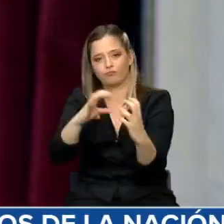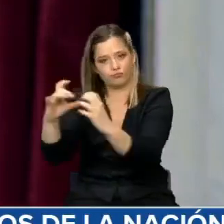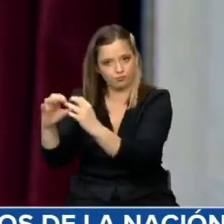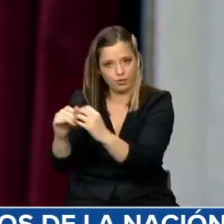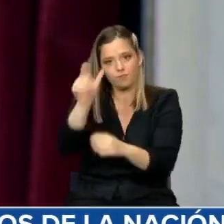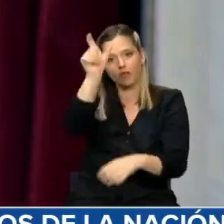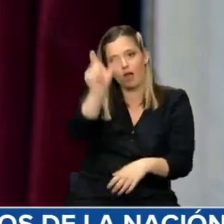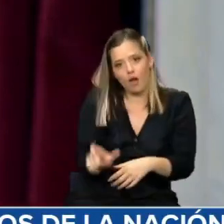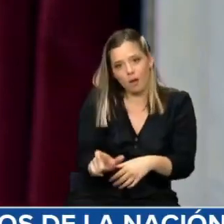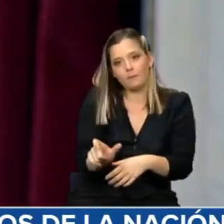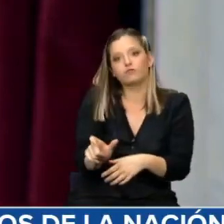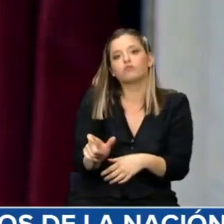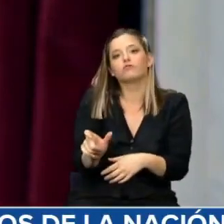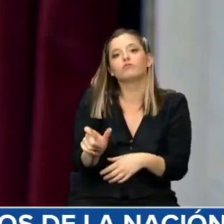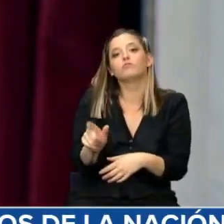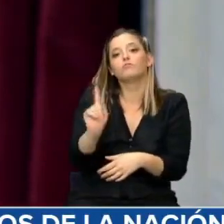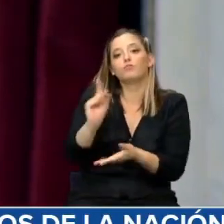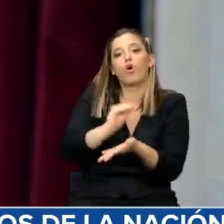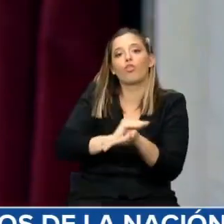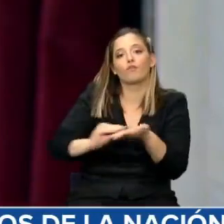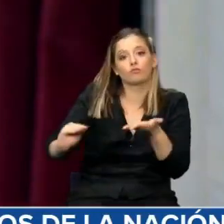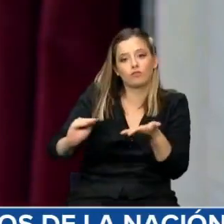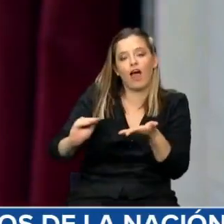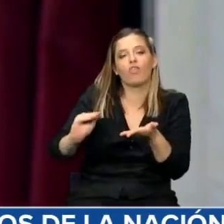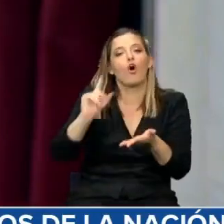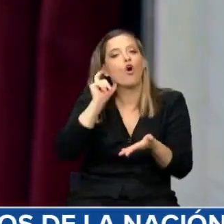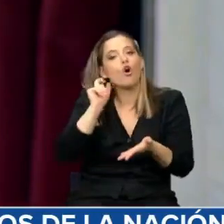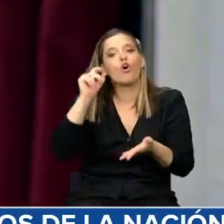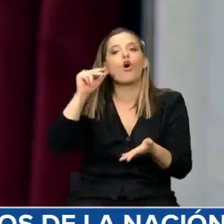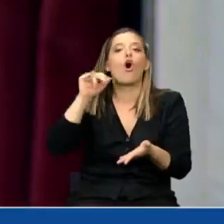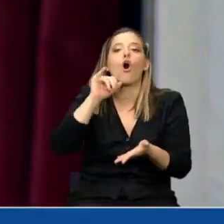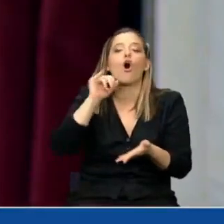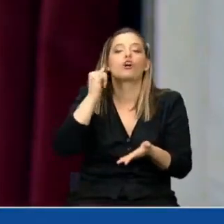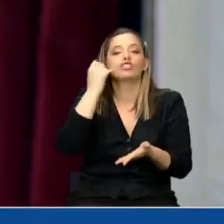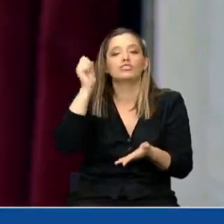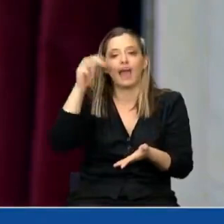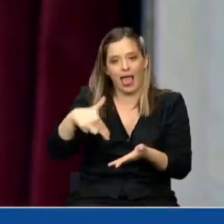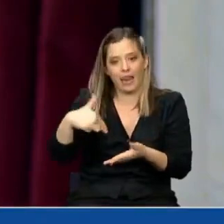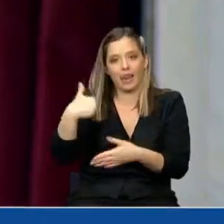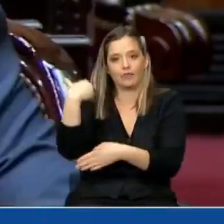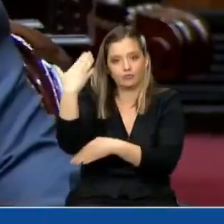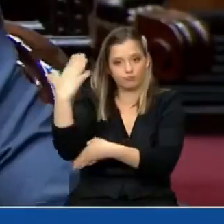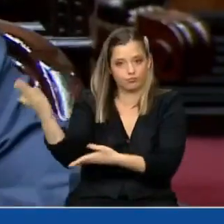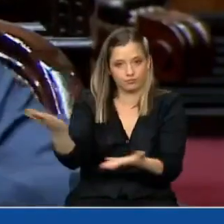En uso de la palabra, para una cuestión de privilegio, el diputado Daniel Goyán.